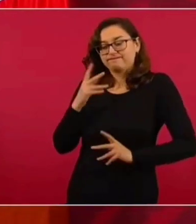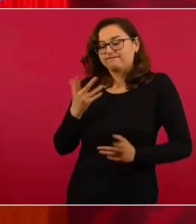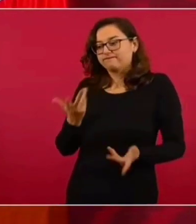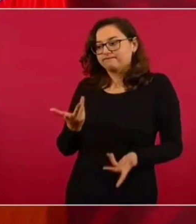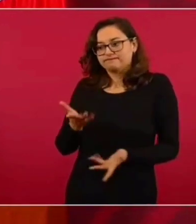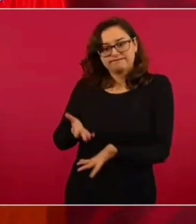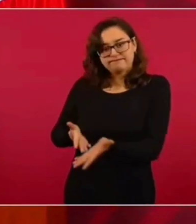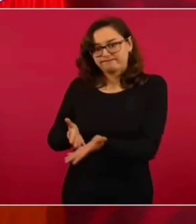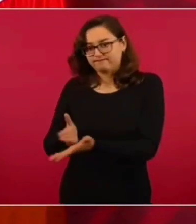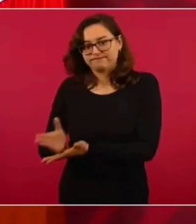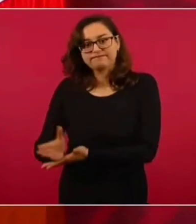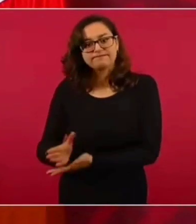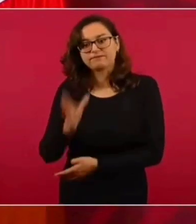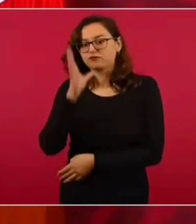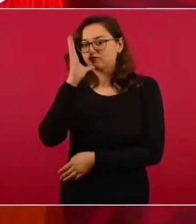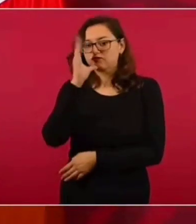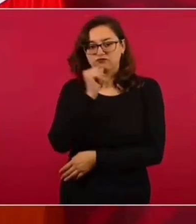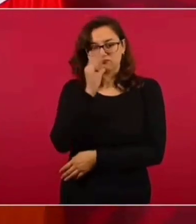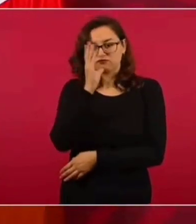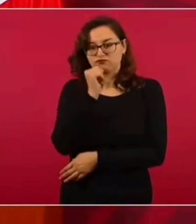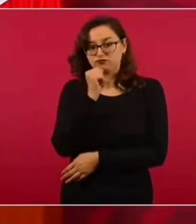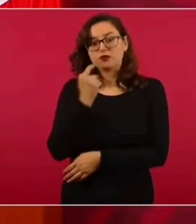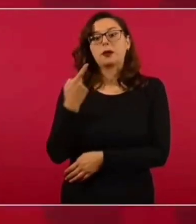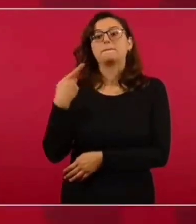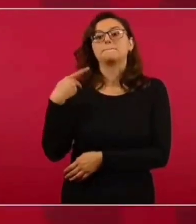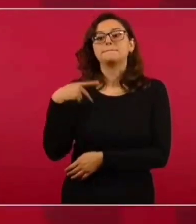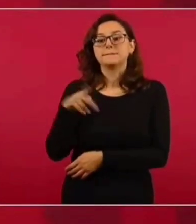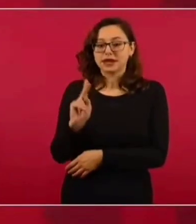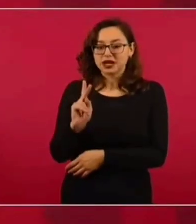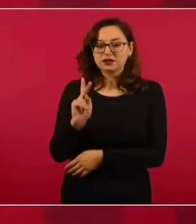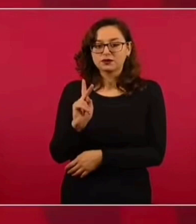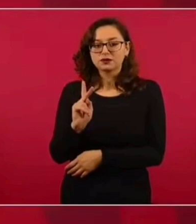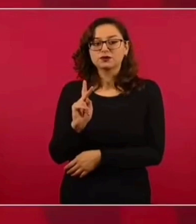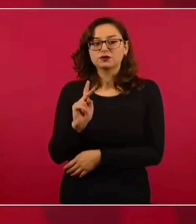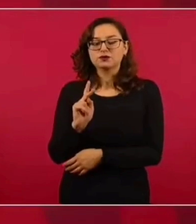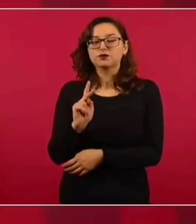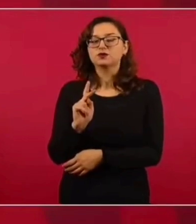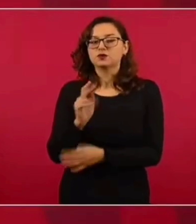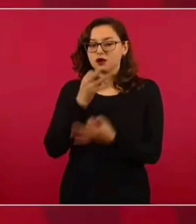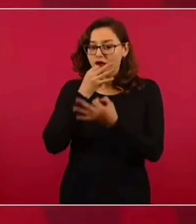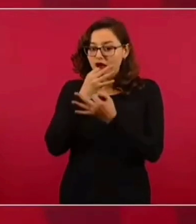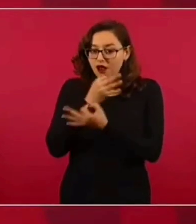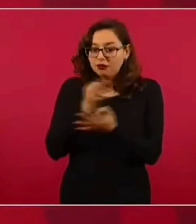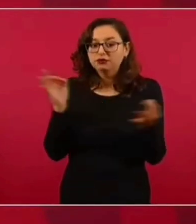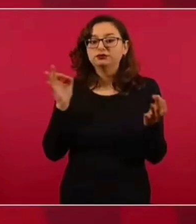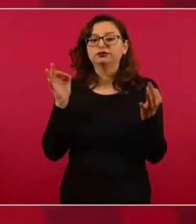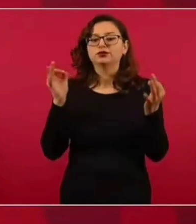deseamos que el pueblo de Colombia elija